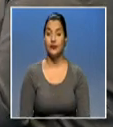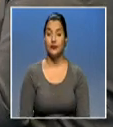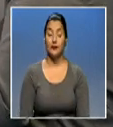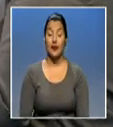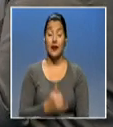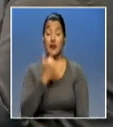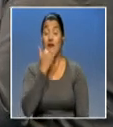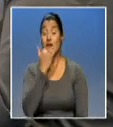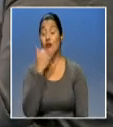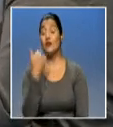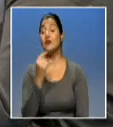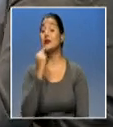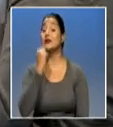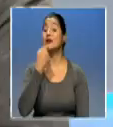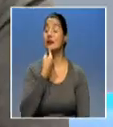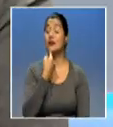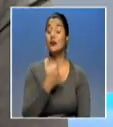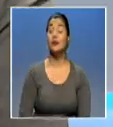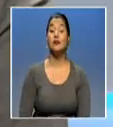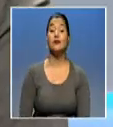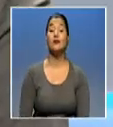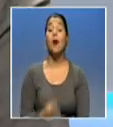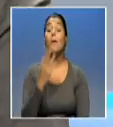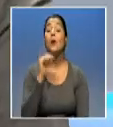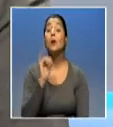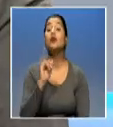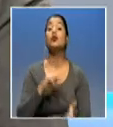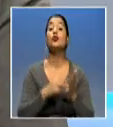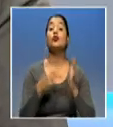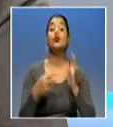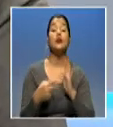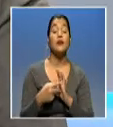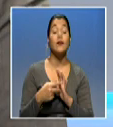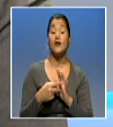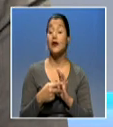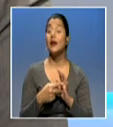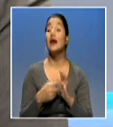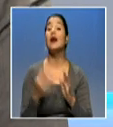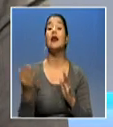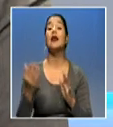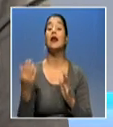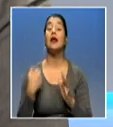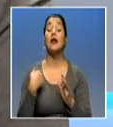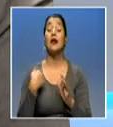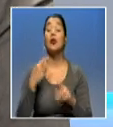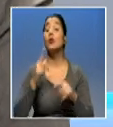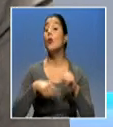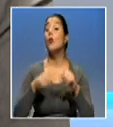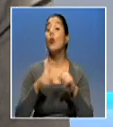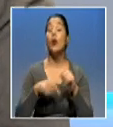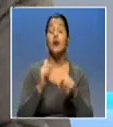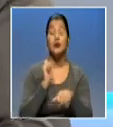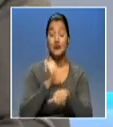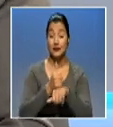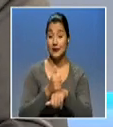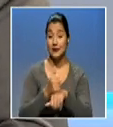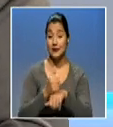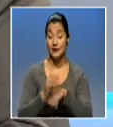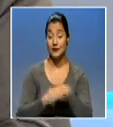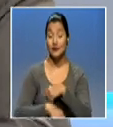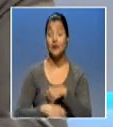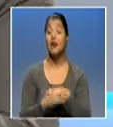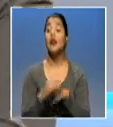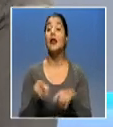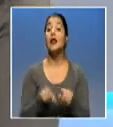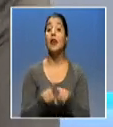Error gravísimo, de bulto, porque eso significa que ni siquiera podía imponer una medida cautelar. Luego